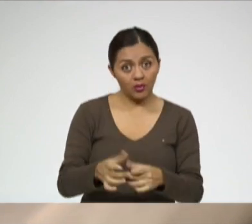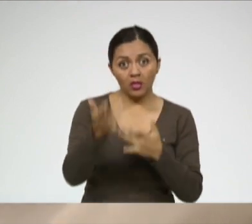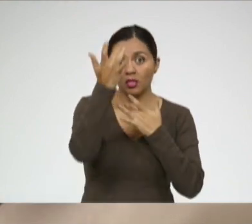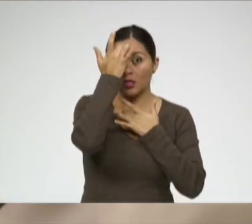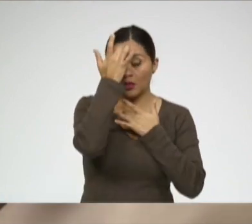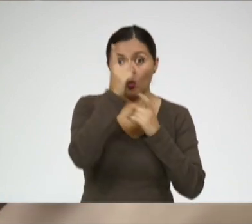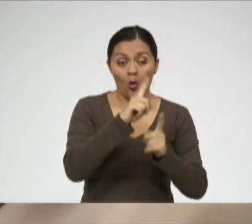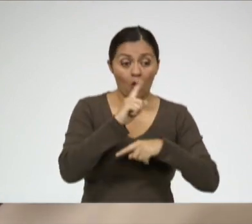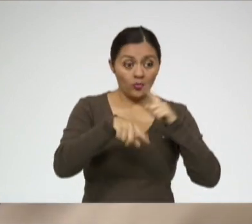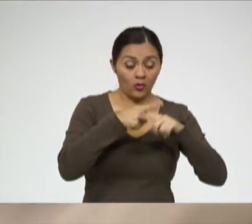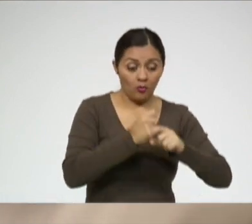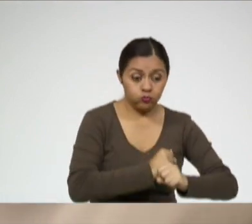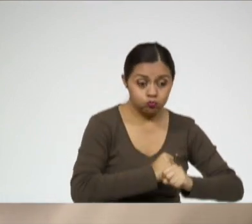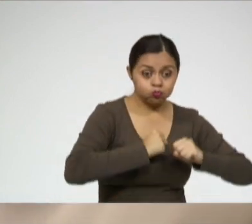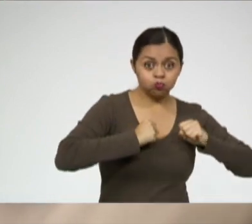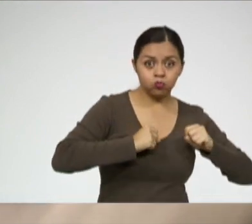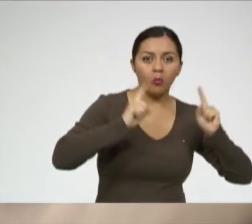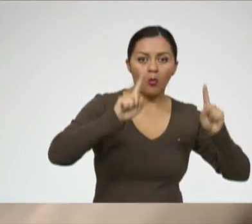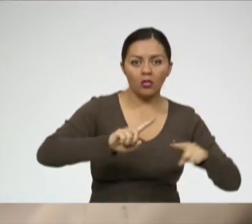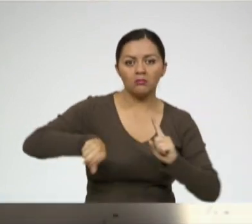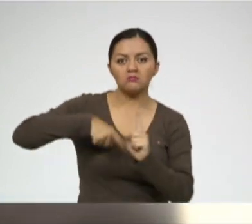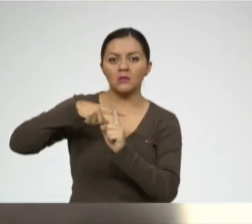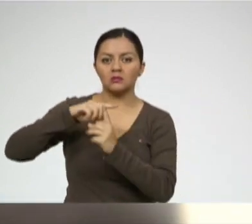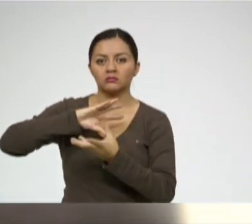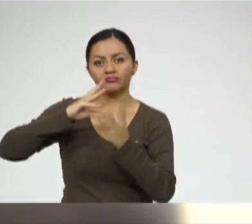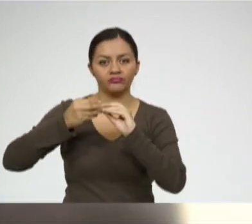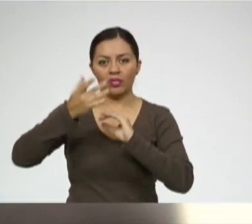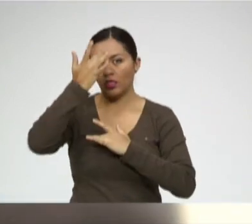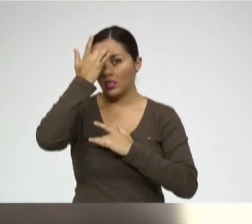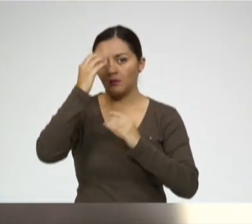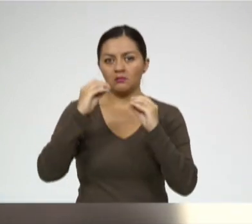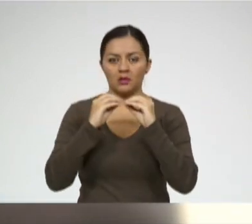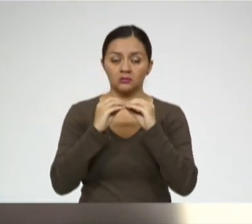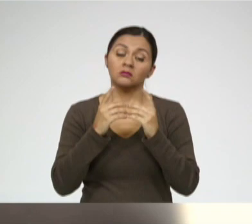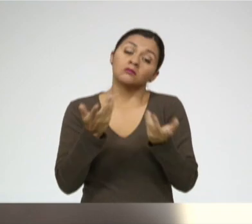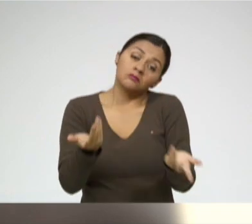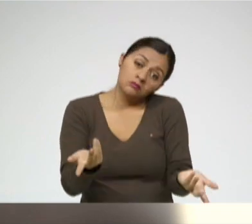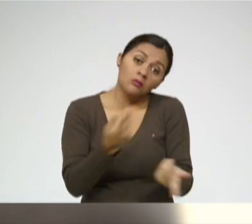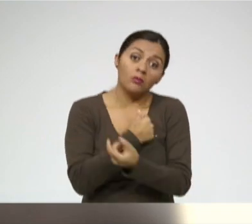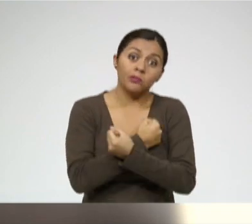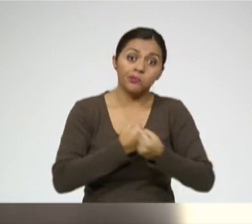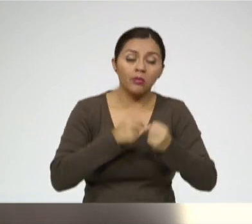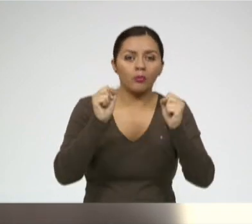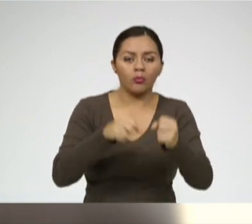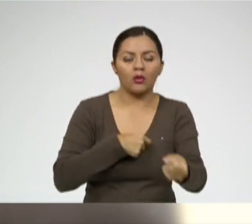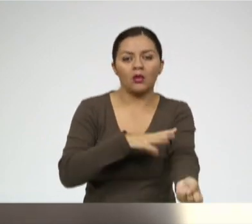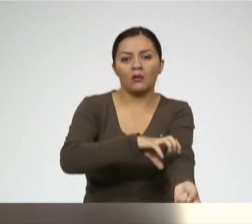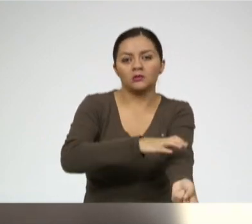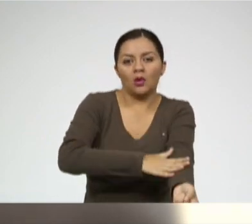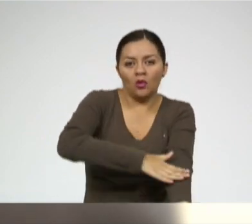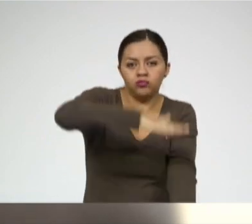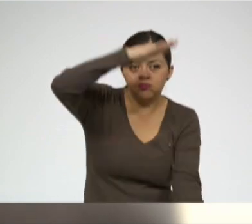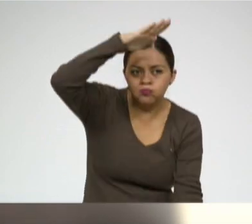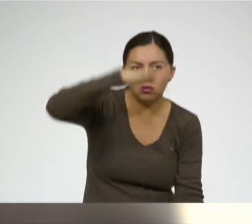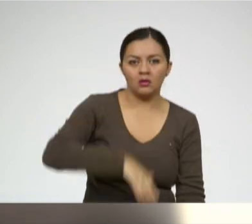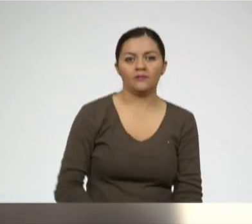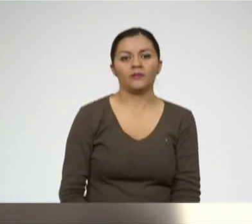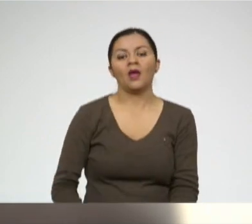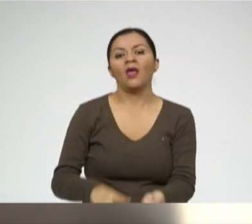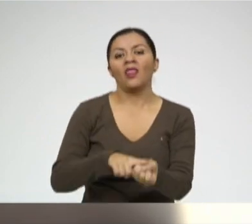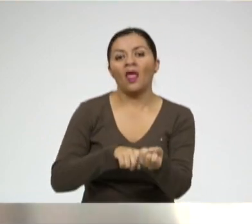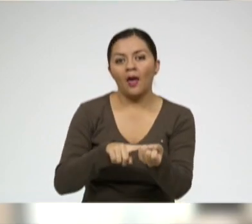más propenso a tener otro tipo de enfermedades. Se te sube la presión, te da diabetes, tienes problemas